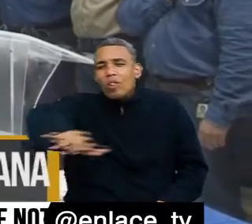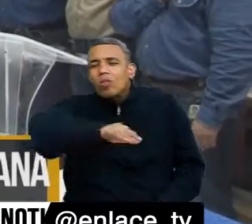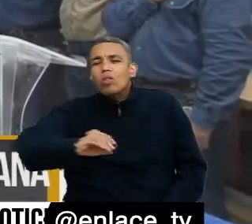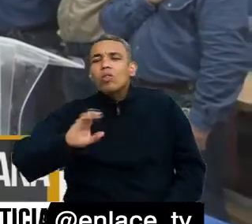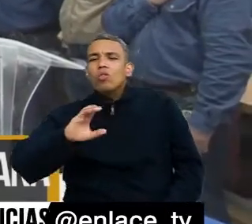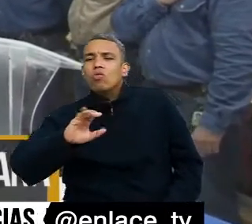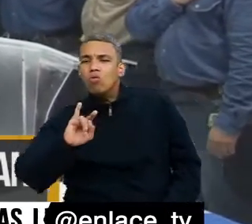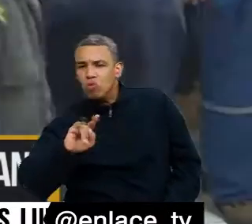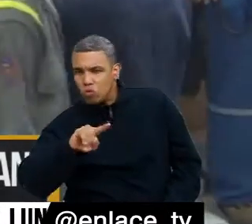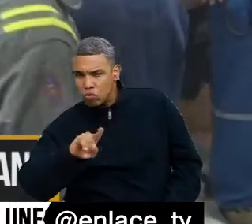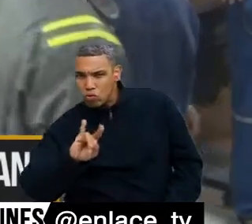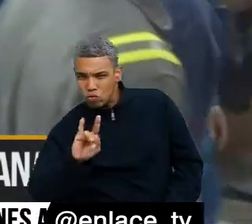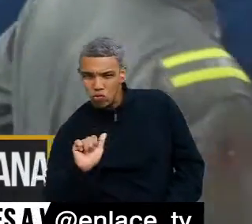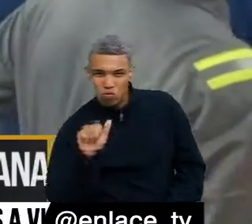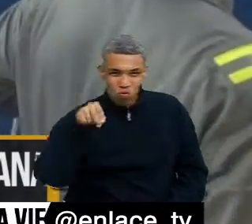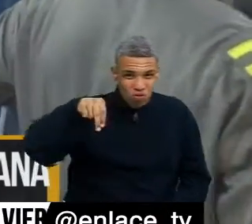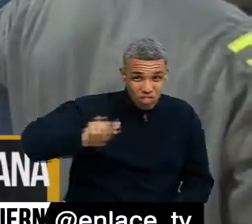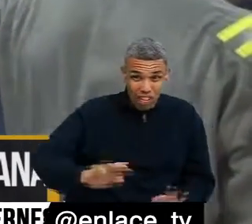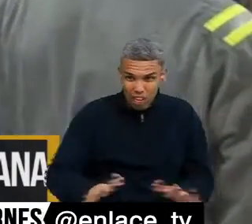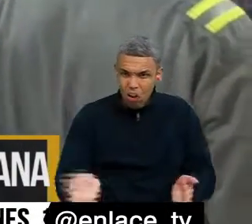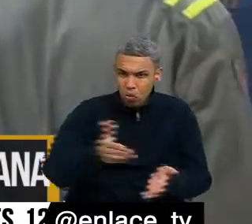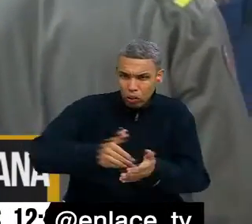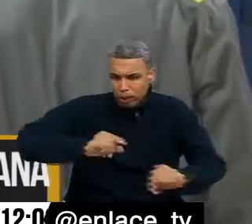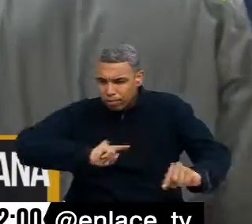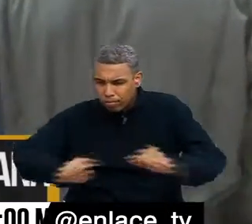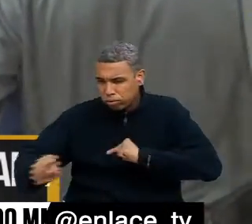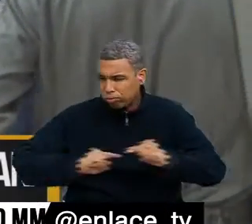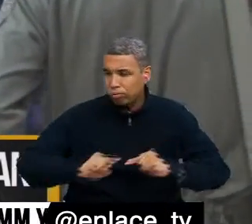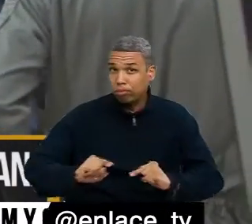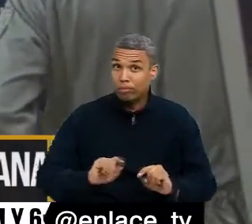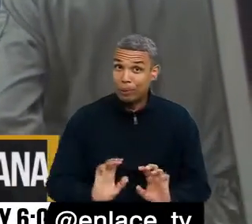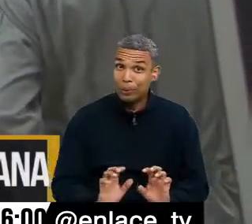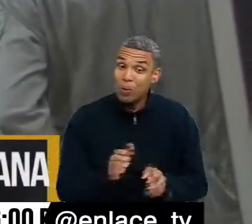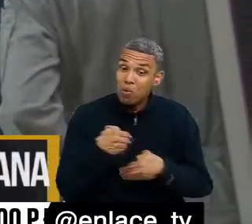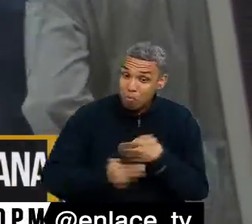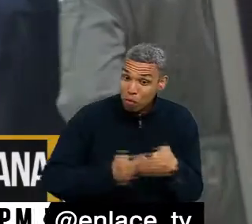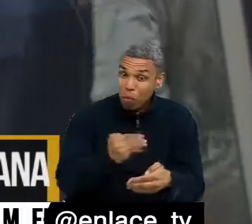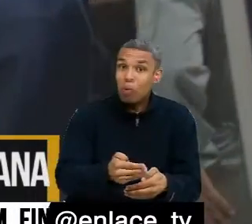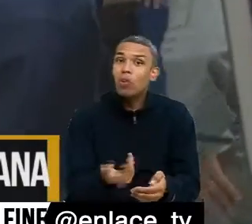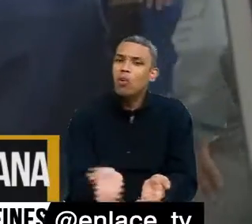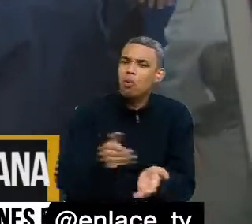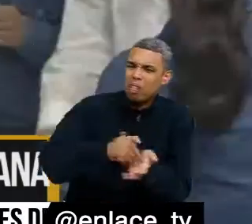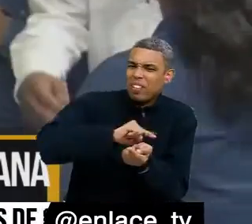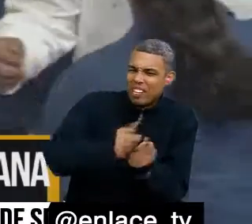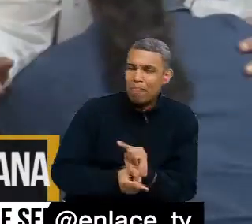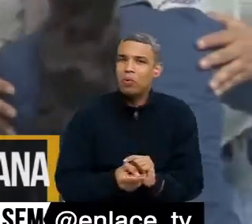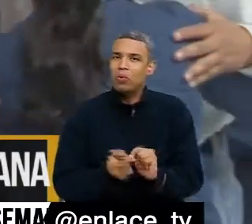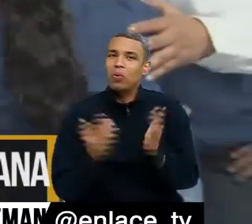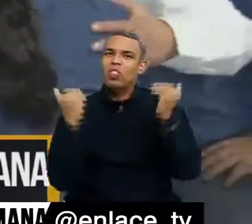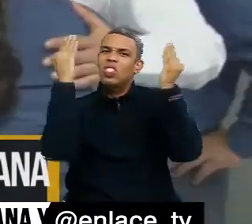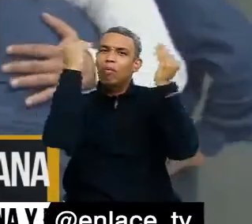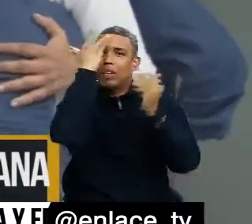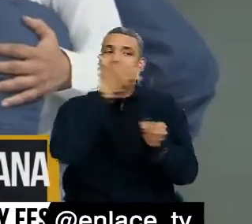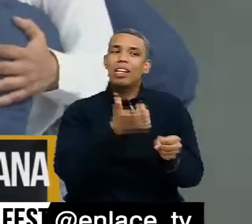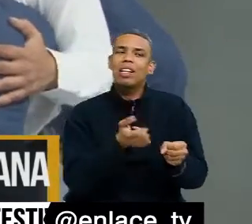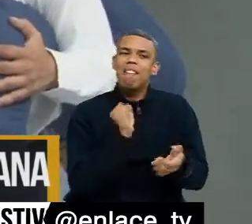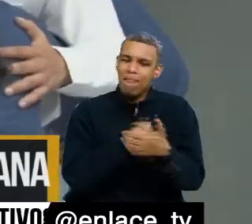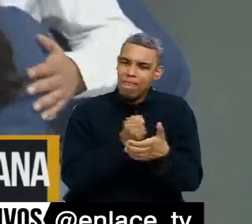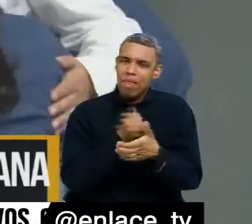importante que en un corto tiempo se marque la diferencia, que en la región se sienta que hay cambios porque llegó Ecopetrol. ¿Quiénes ganan con esta decisión?